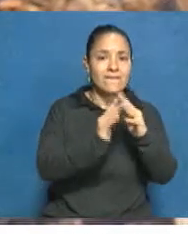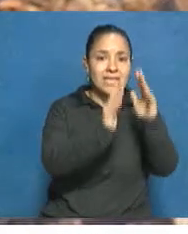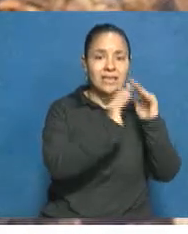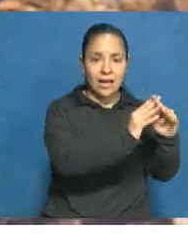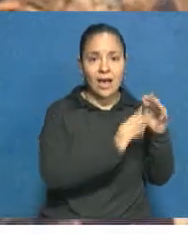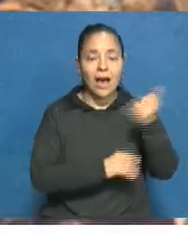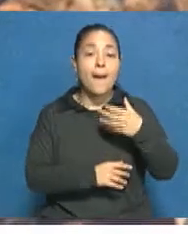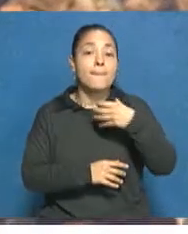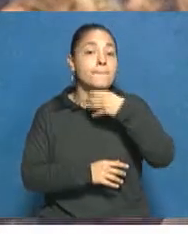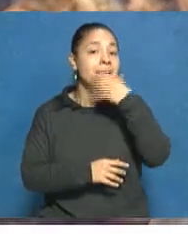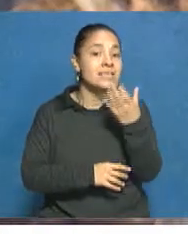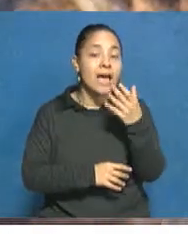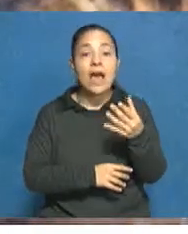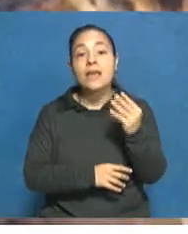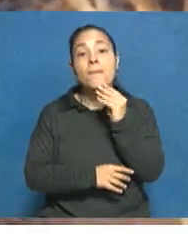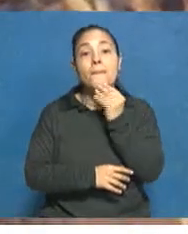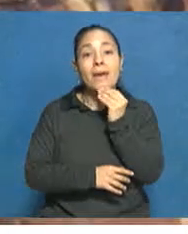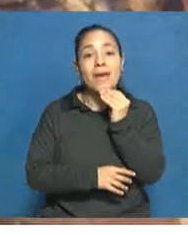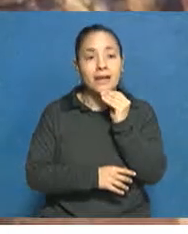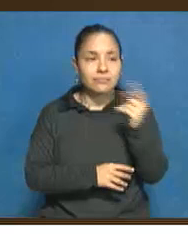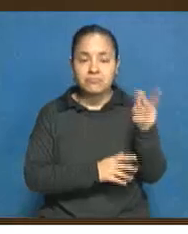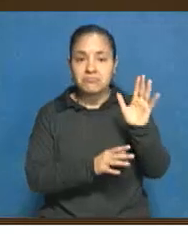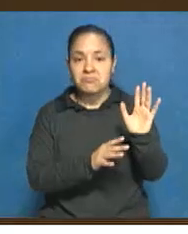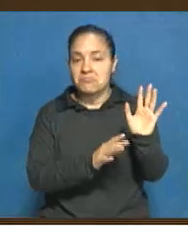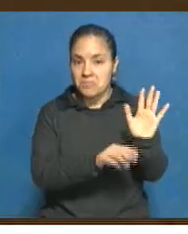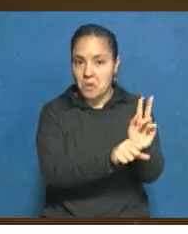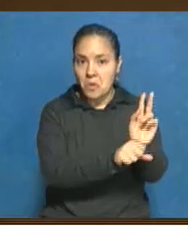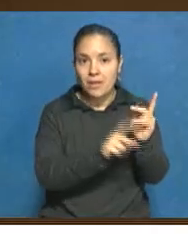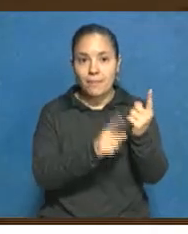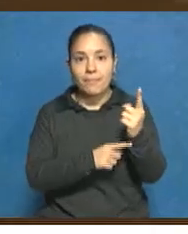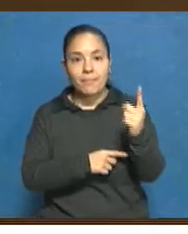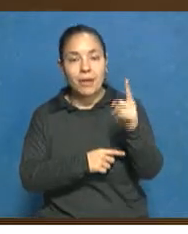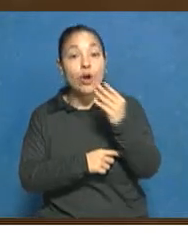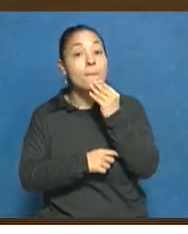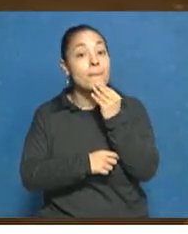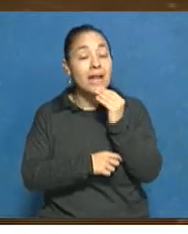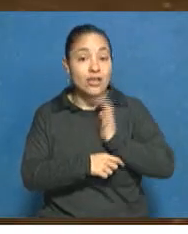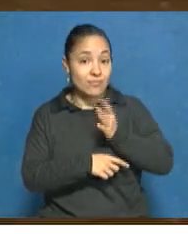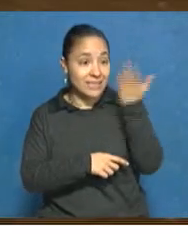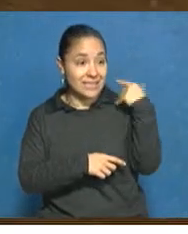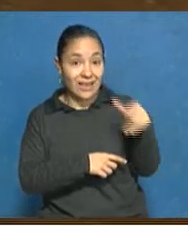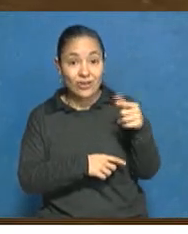todavía no pasa el año pasado tuve una pérdida del 100% en la pera